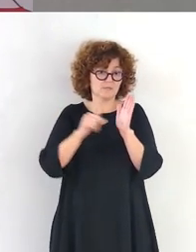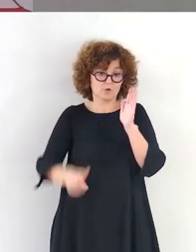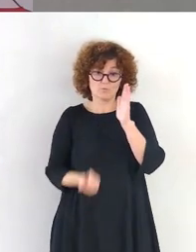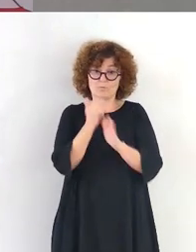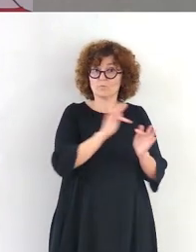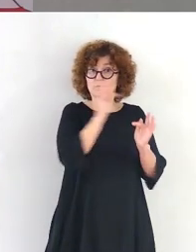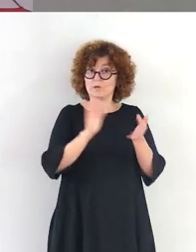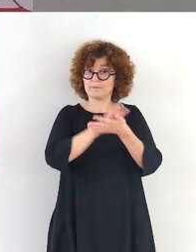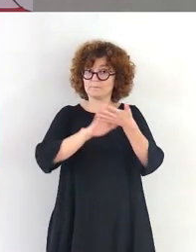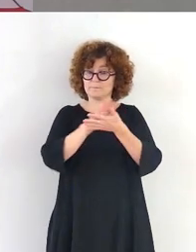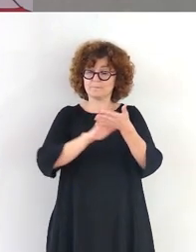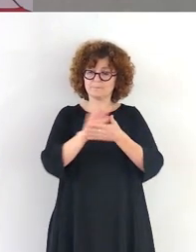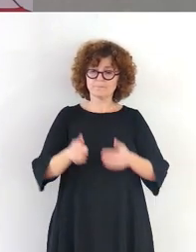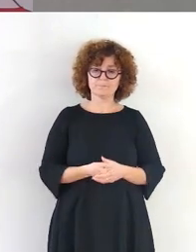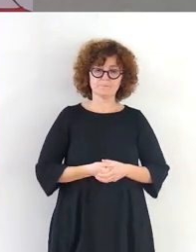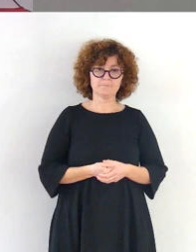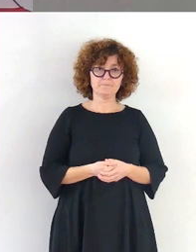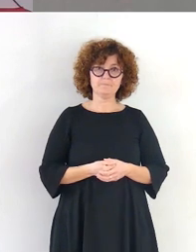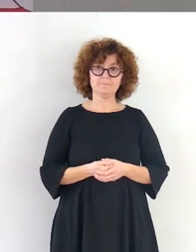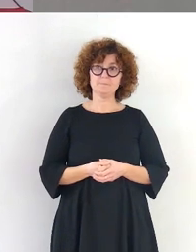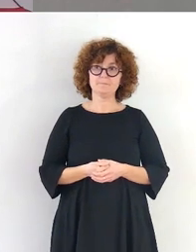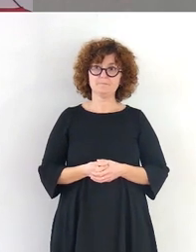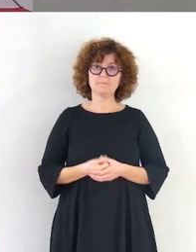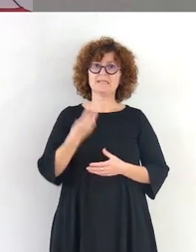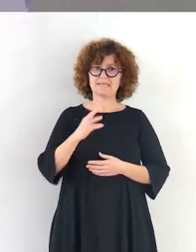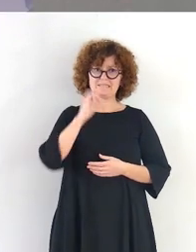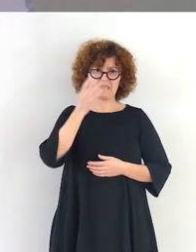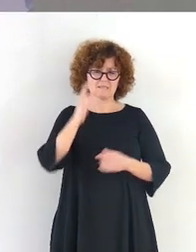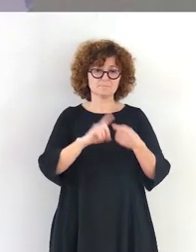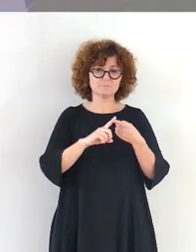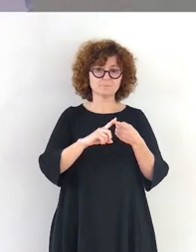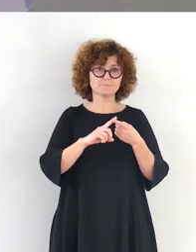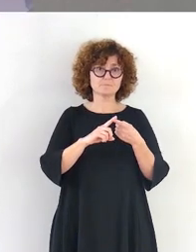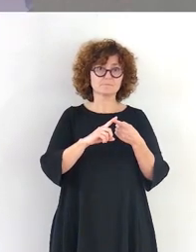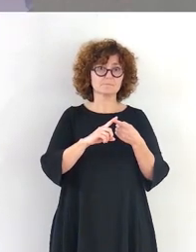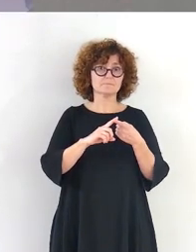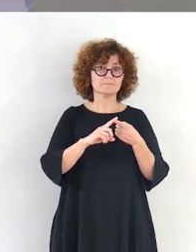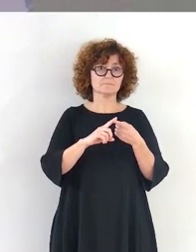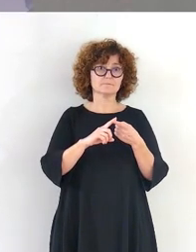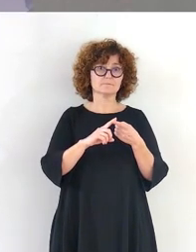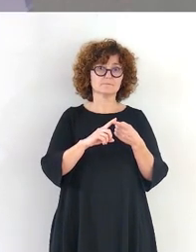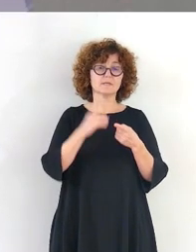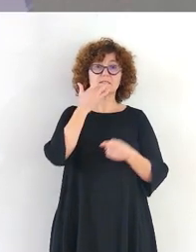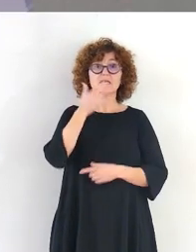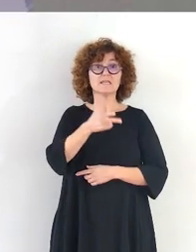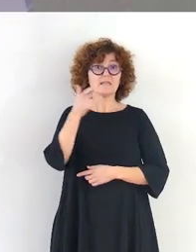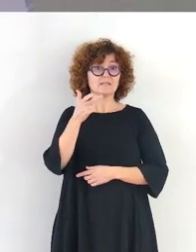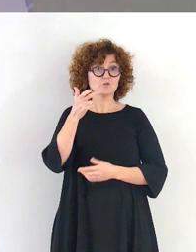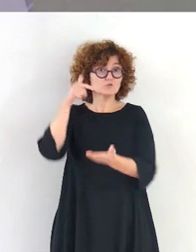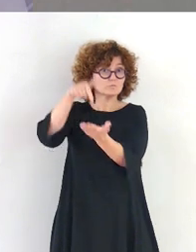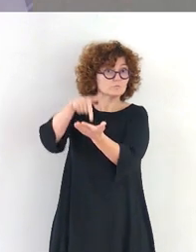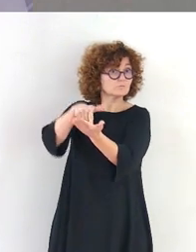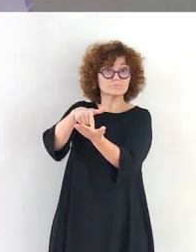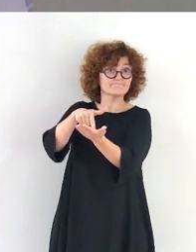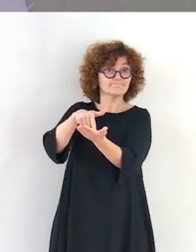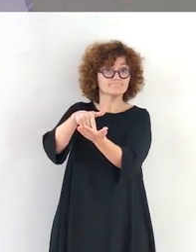mañana durante toda esta eh bonita interesante jornada tres ideas la primera si no pedimos los derechos con los que soñamos nos